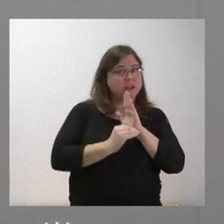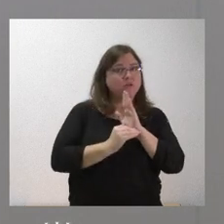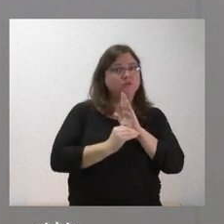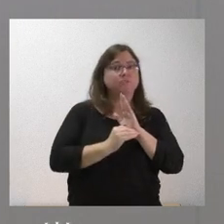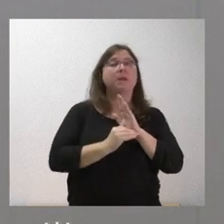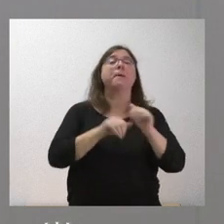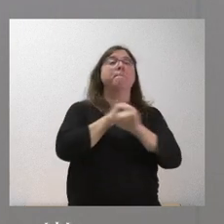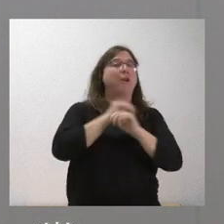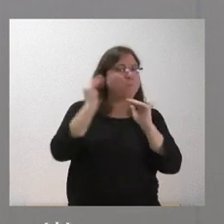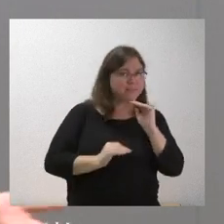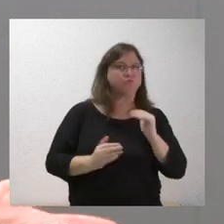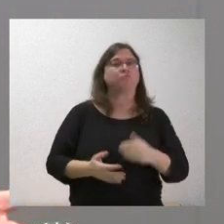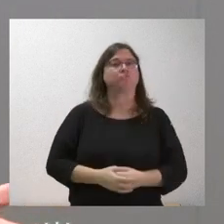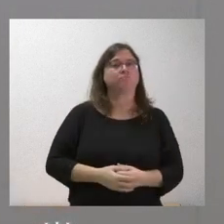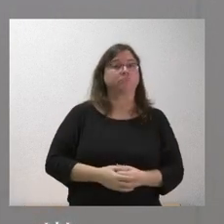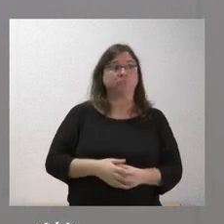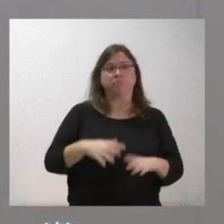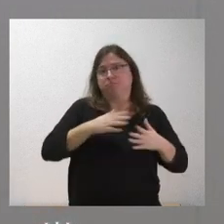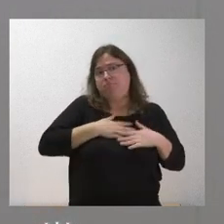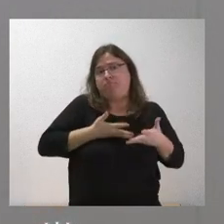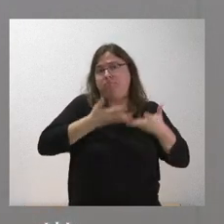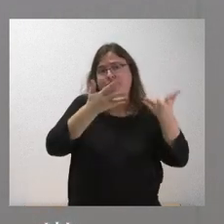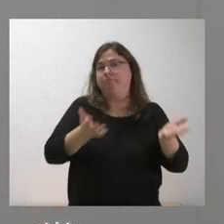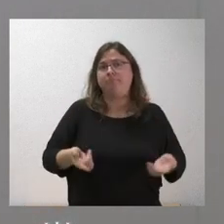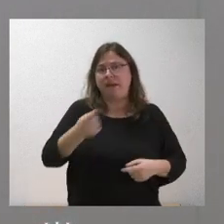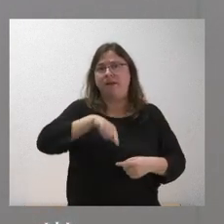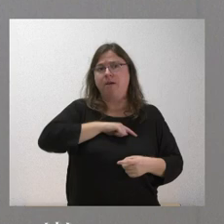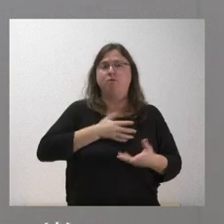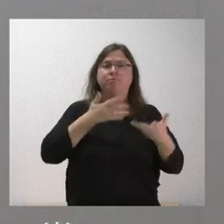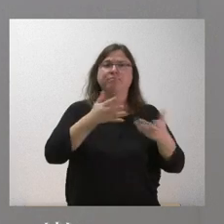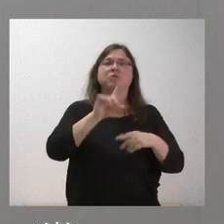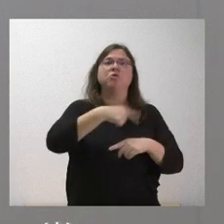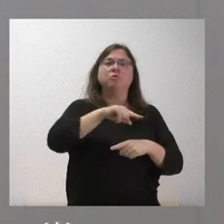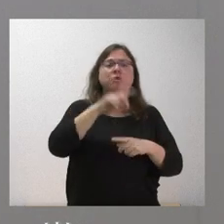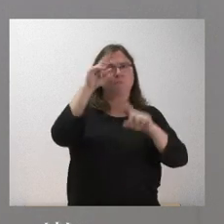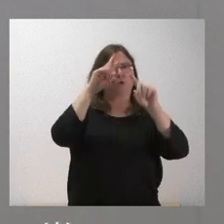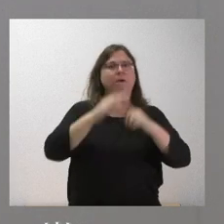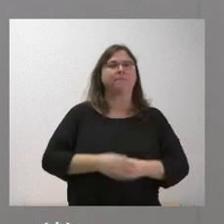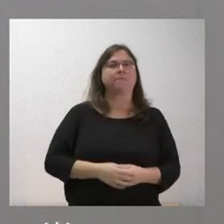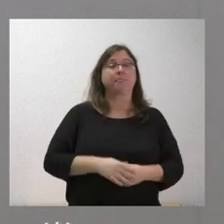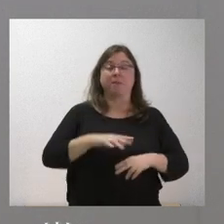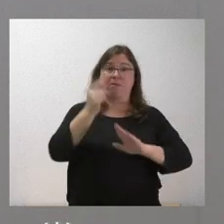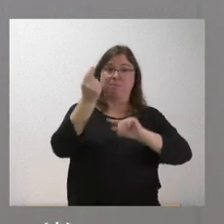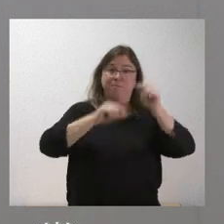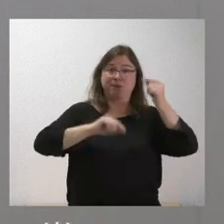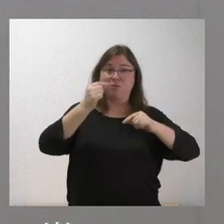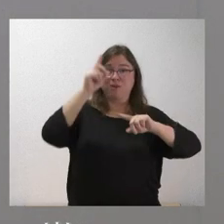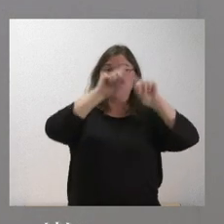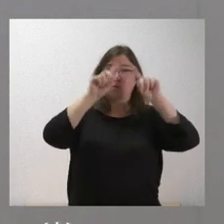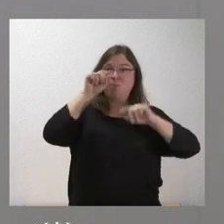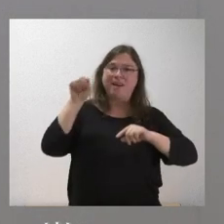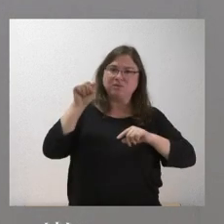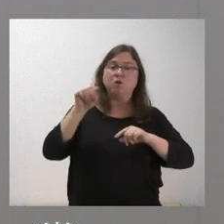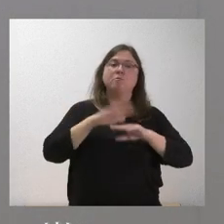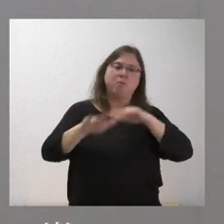el resto Esta es nuestra vocación a esto tenemos que contribuir Y esto es lo que nos preocupa de los presupuestos Este es el paso muy importante